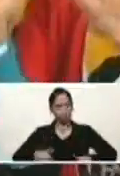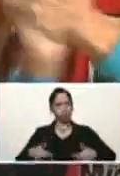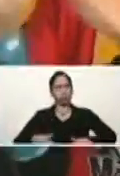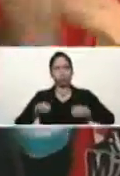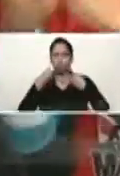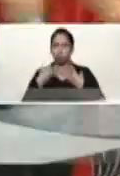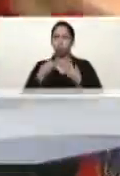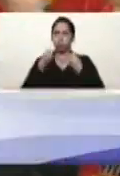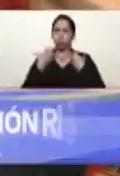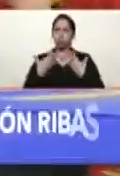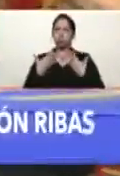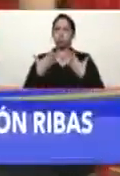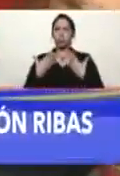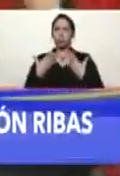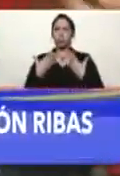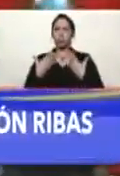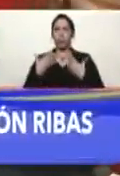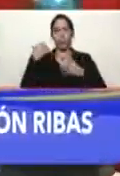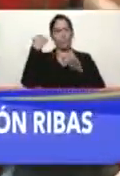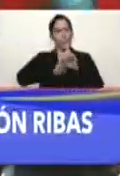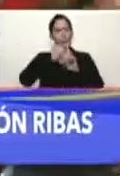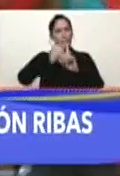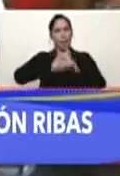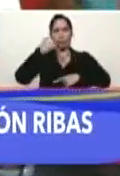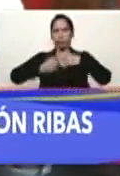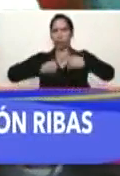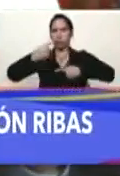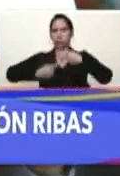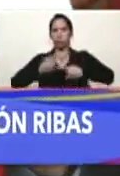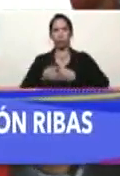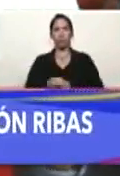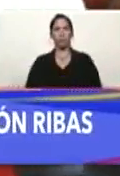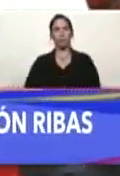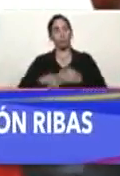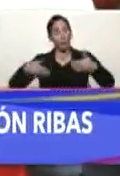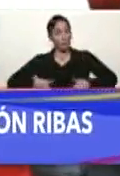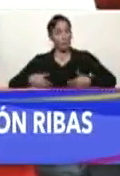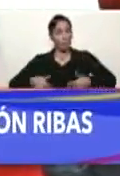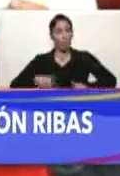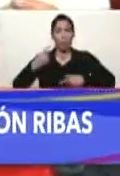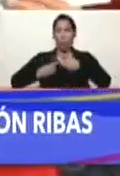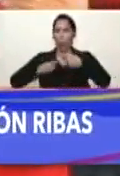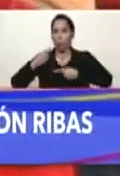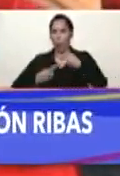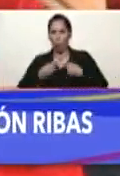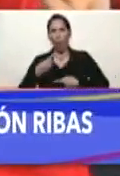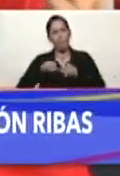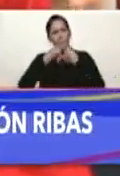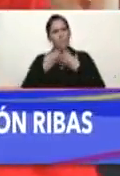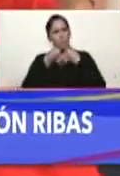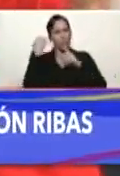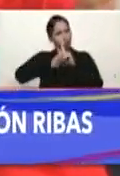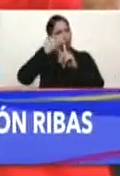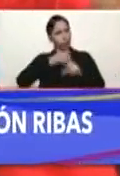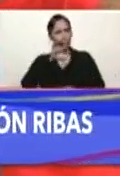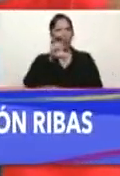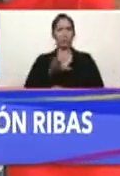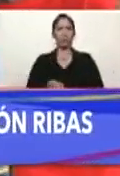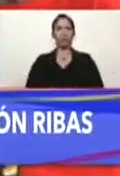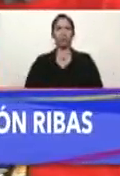tanto sacrificio, tanta lucha diaria, tanto esfuerzo diario. Vale la pena luchar por la patria.